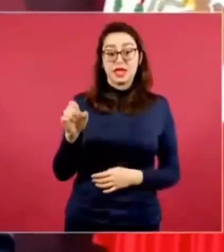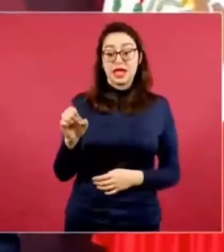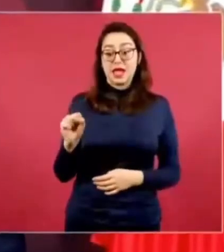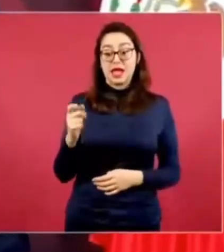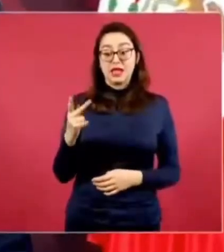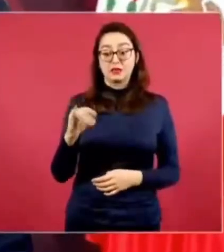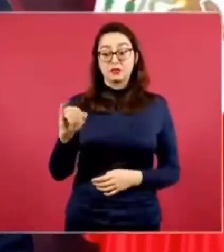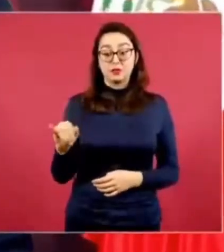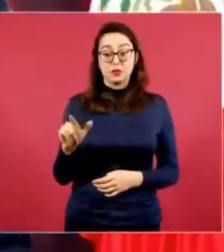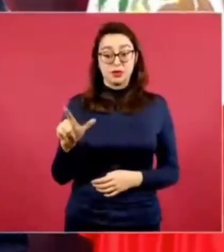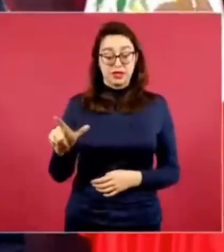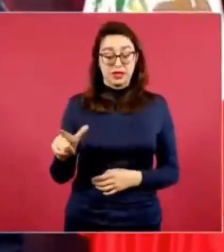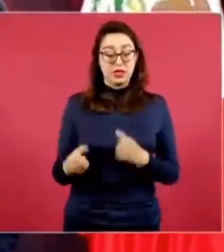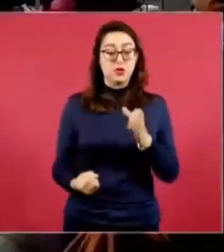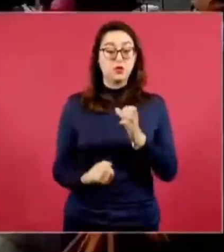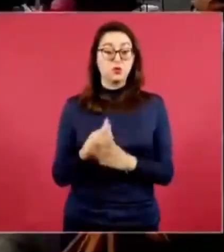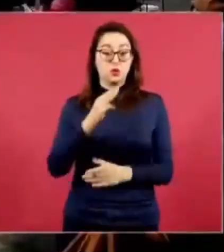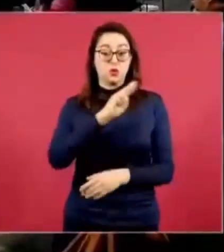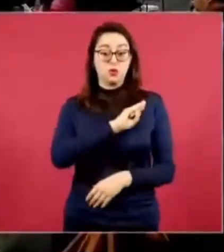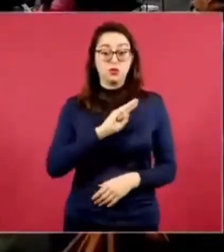Municipio que es calacmul